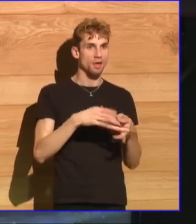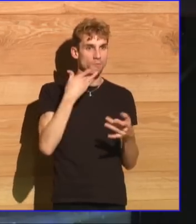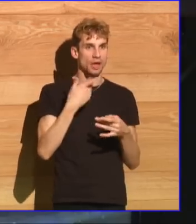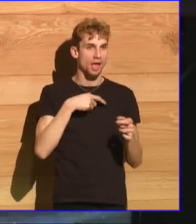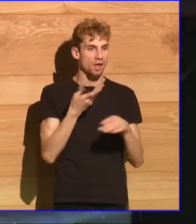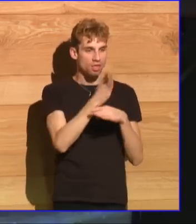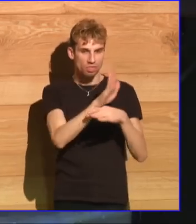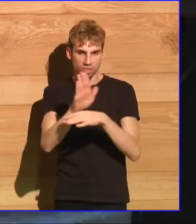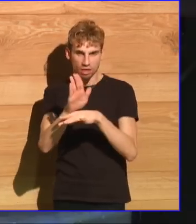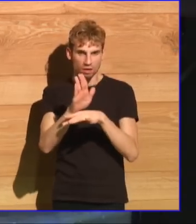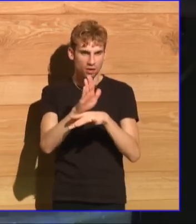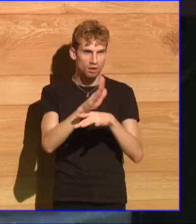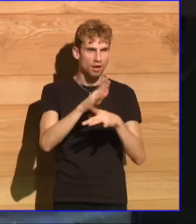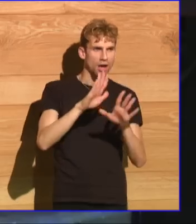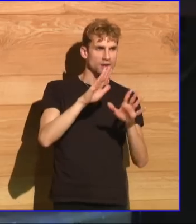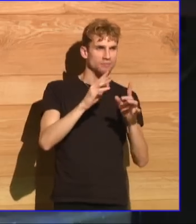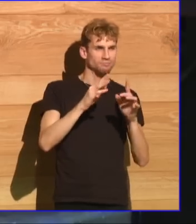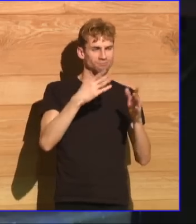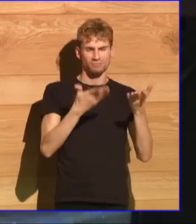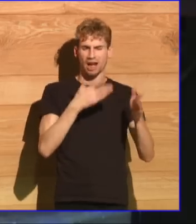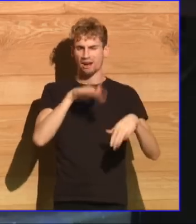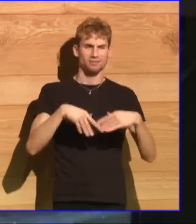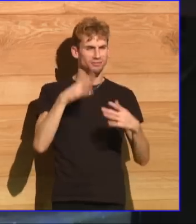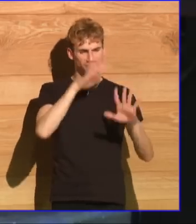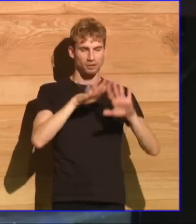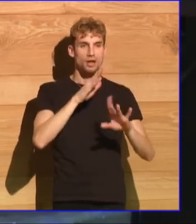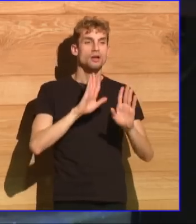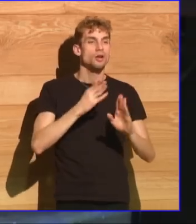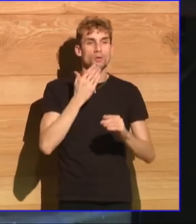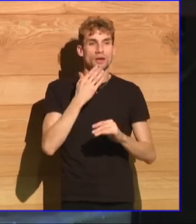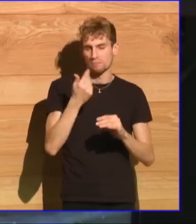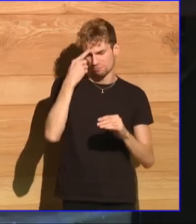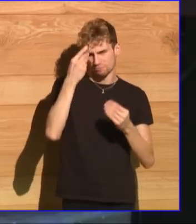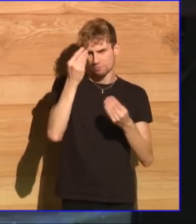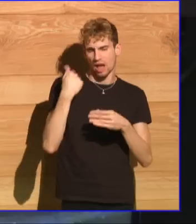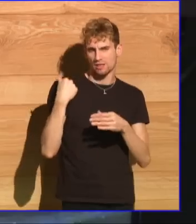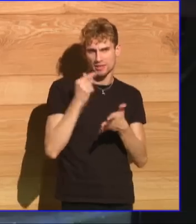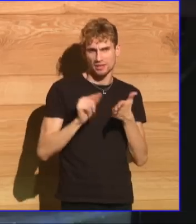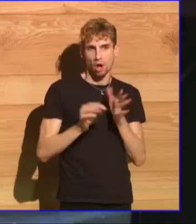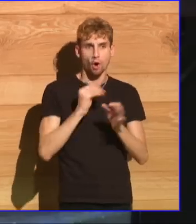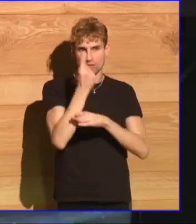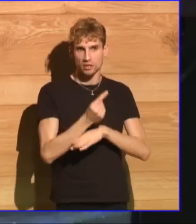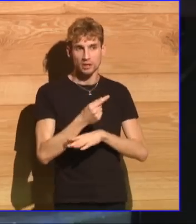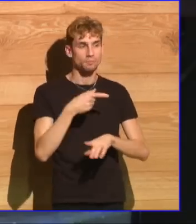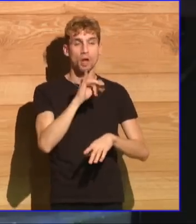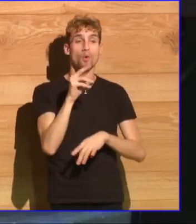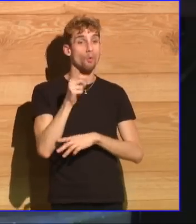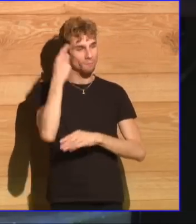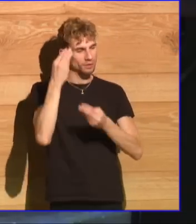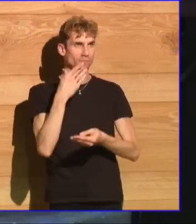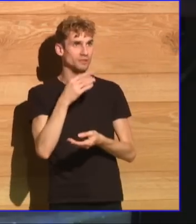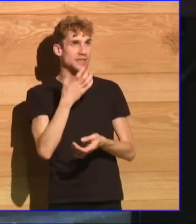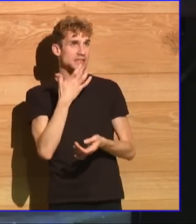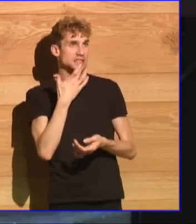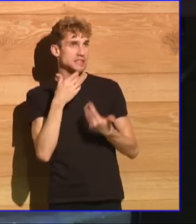qué sé yo, pensar cómo se montaba antes, o cómo se diseñaba antes, o cómo se escribía. Y tú piensas, Juan, por ejemplo, ¿qué hago yo